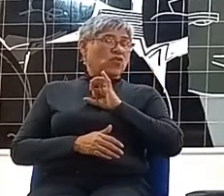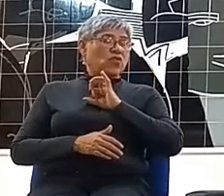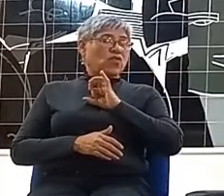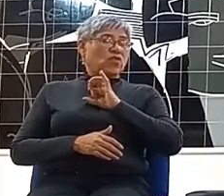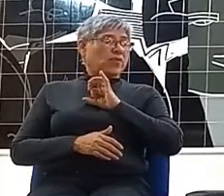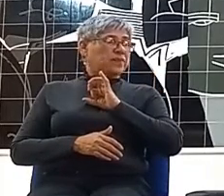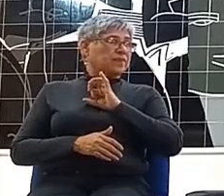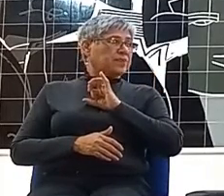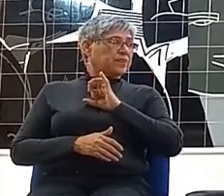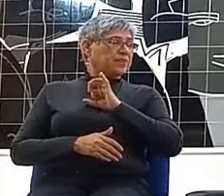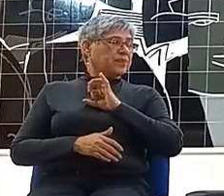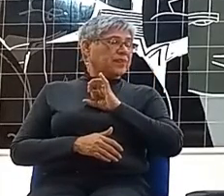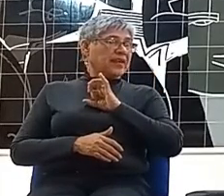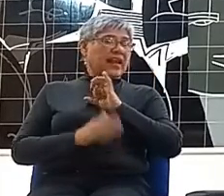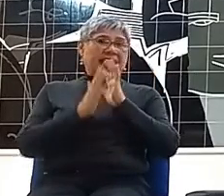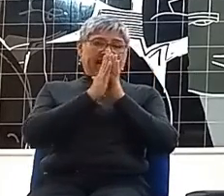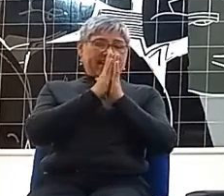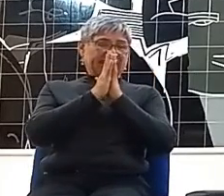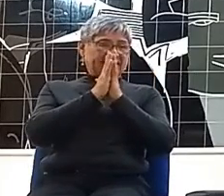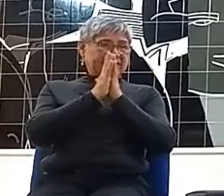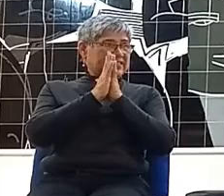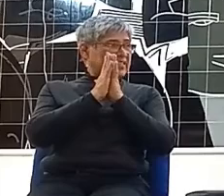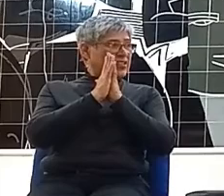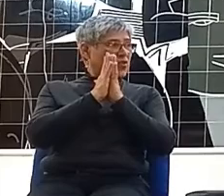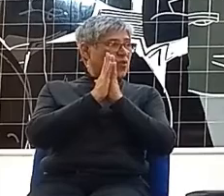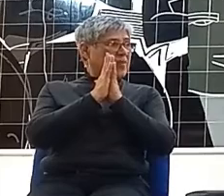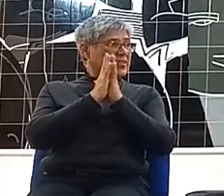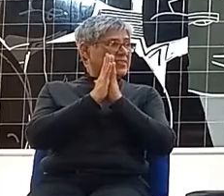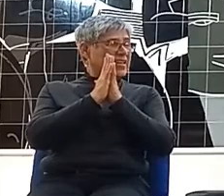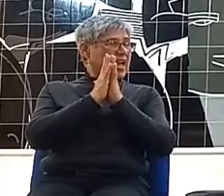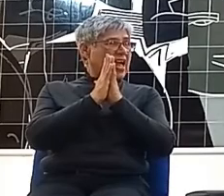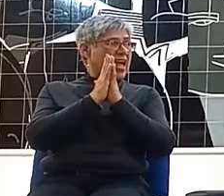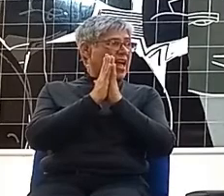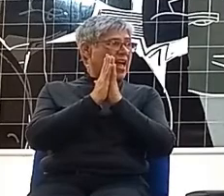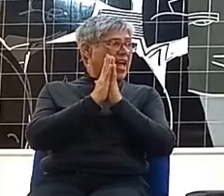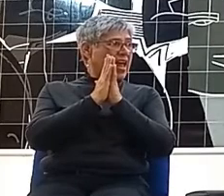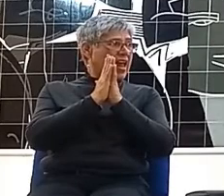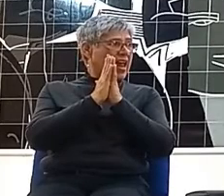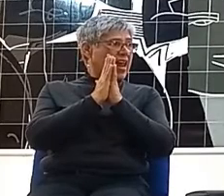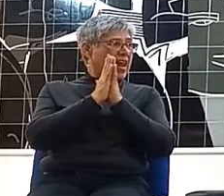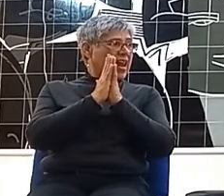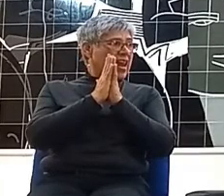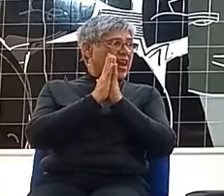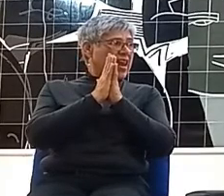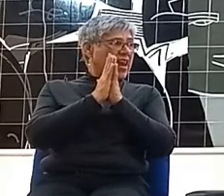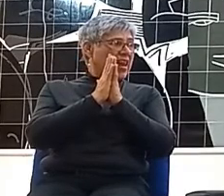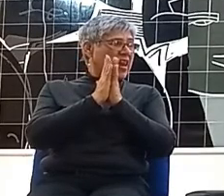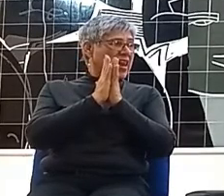el sábado, algunos centros comerciales de la ciudad se engalanaron